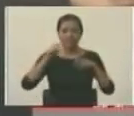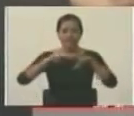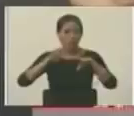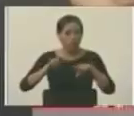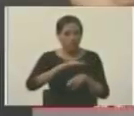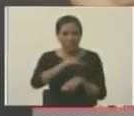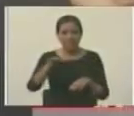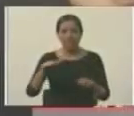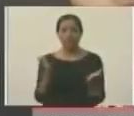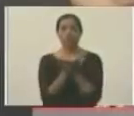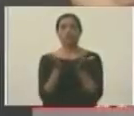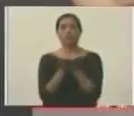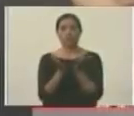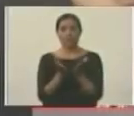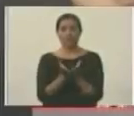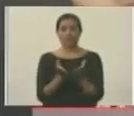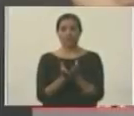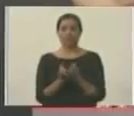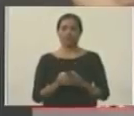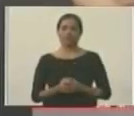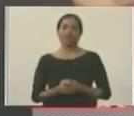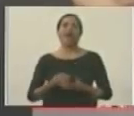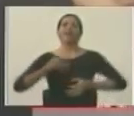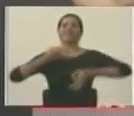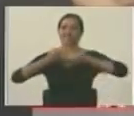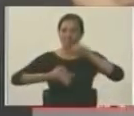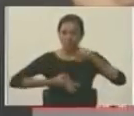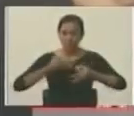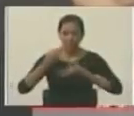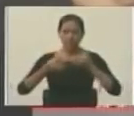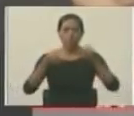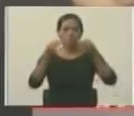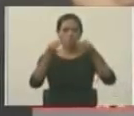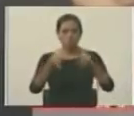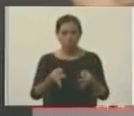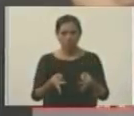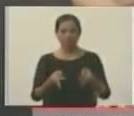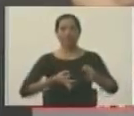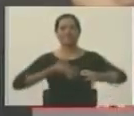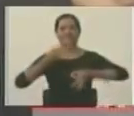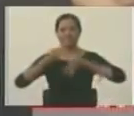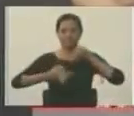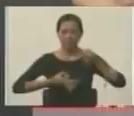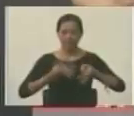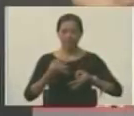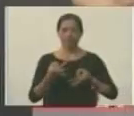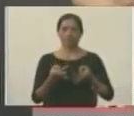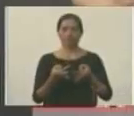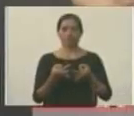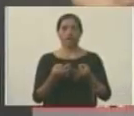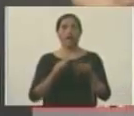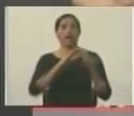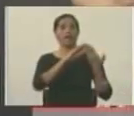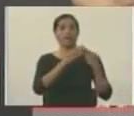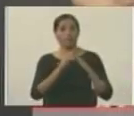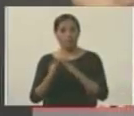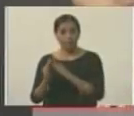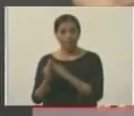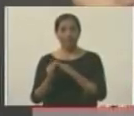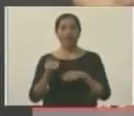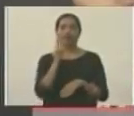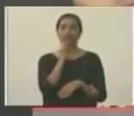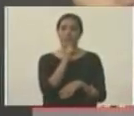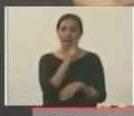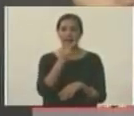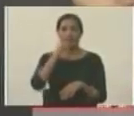niñas, estudiantes. Hay que explicarle bien, hay que explicarle bien a la comunidad, a las madres, a